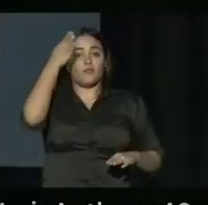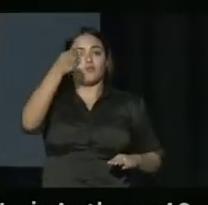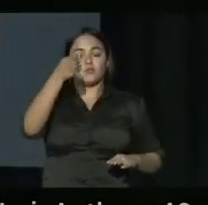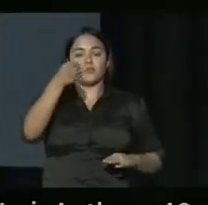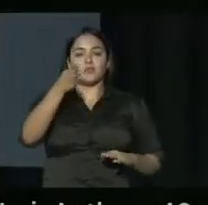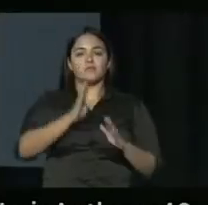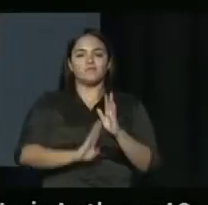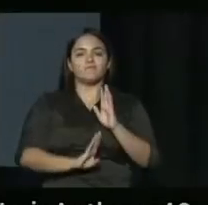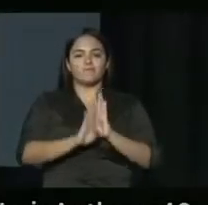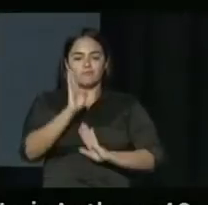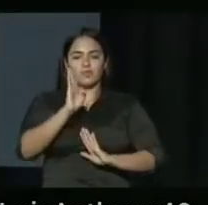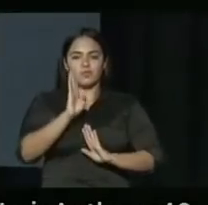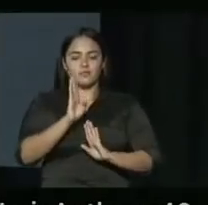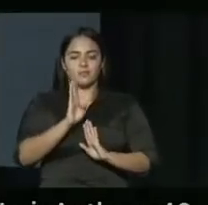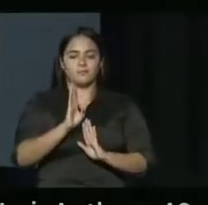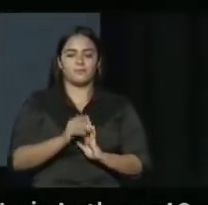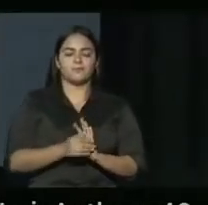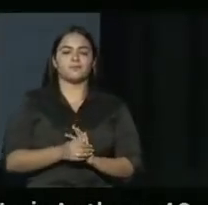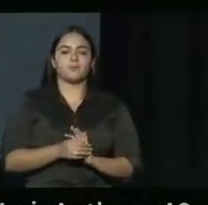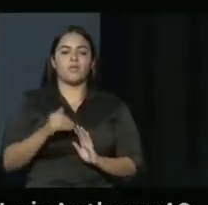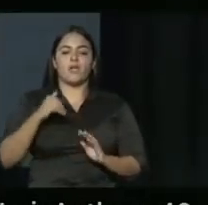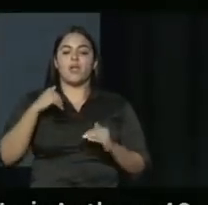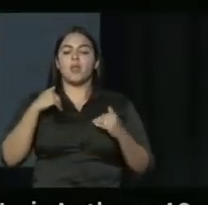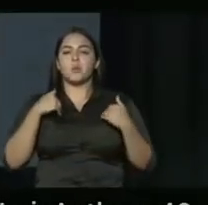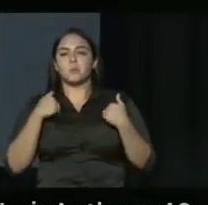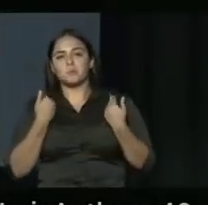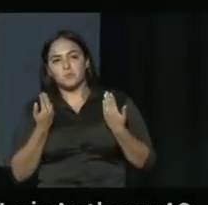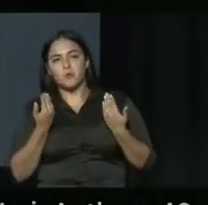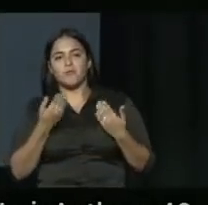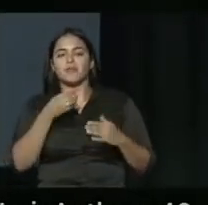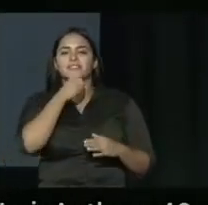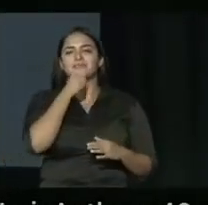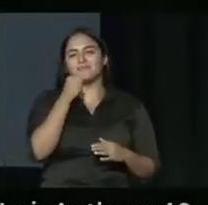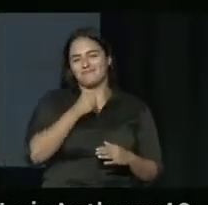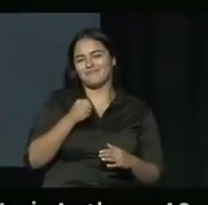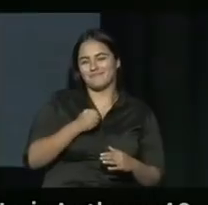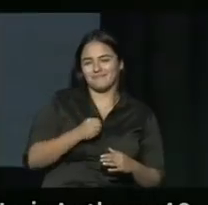todo nuestro pueblo, el joven y el no tan joven también.